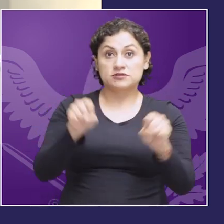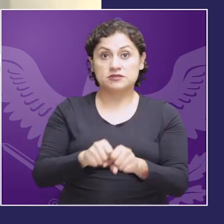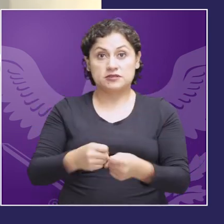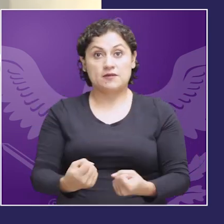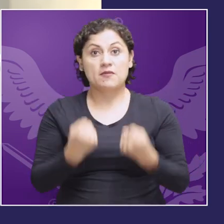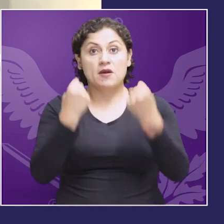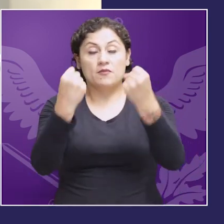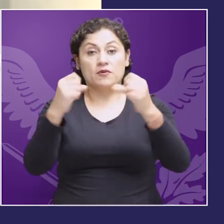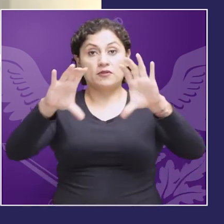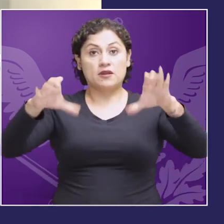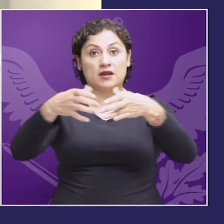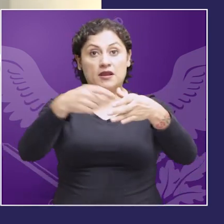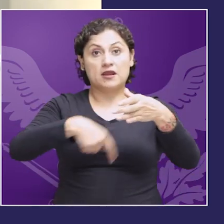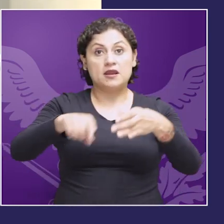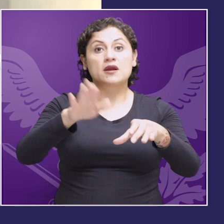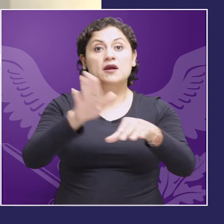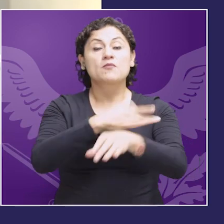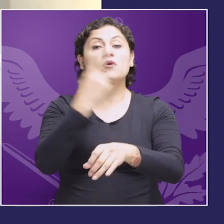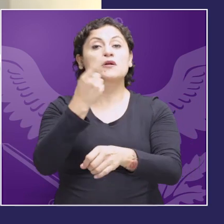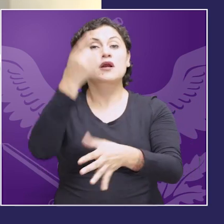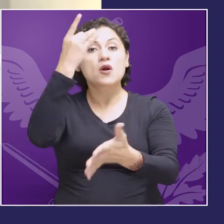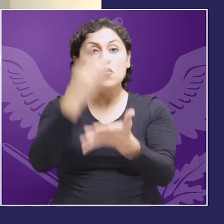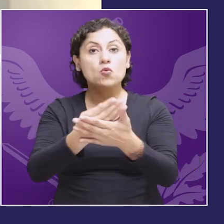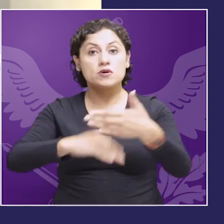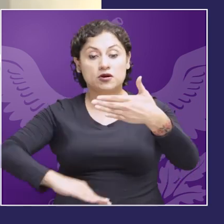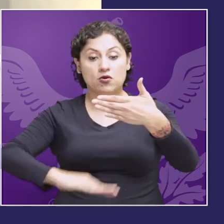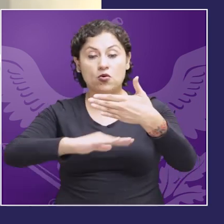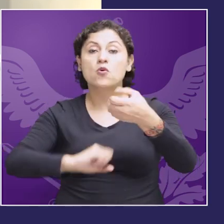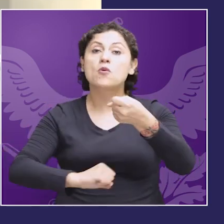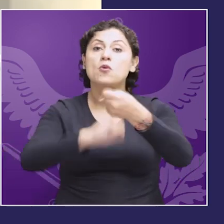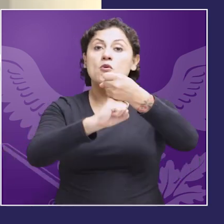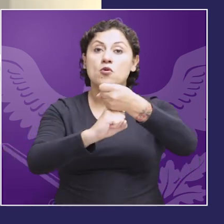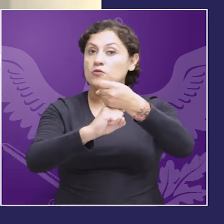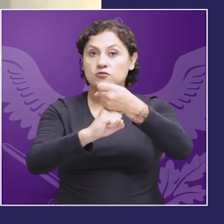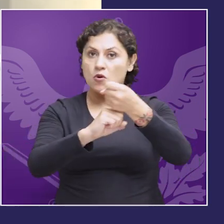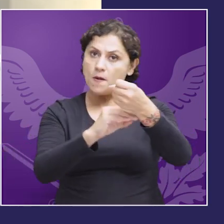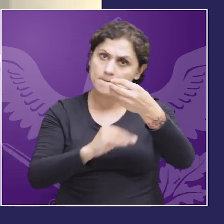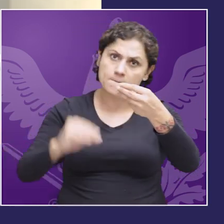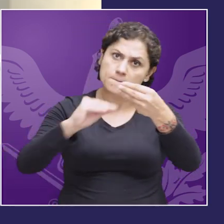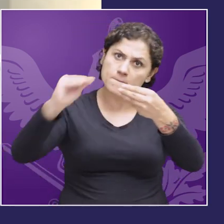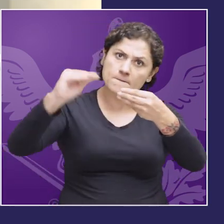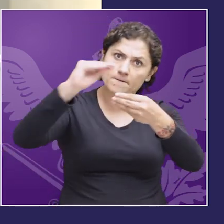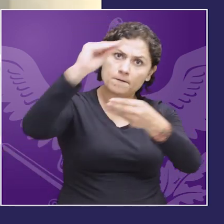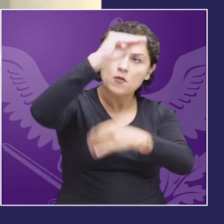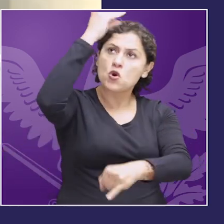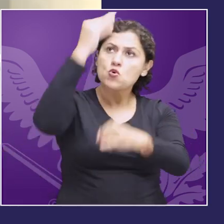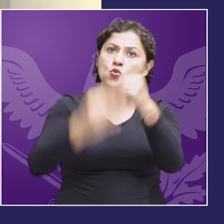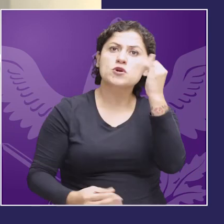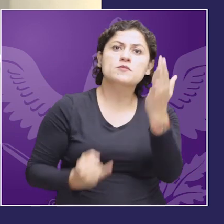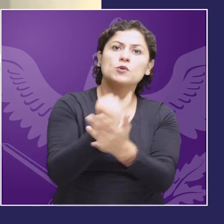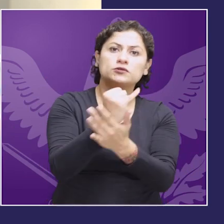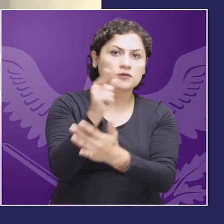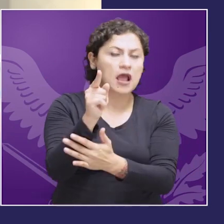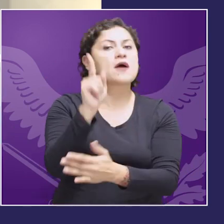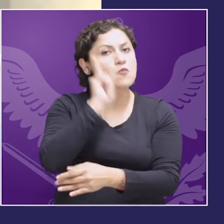por eso hemos dicho que debe haber paridad. Y paridad en el Poder Judicial no es solamente entonces entre quienes están viendo violencia y que